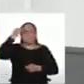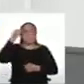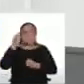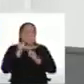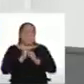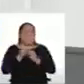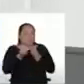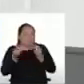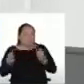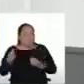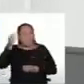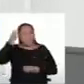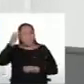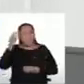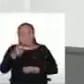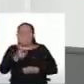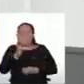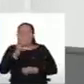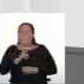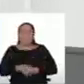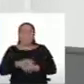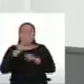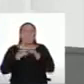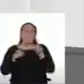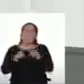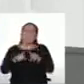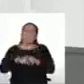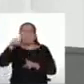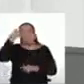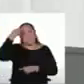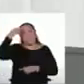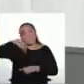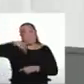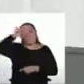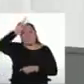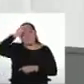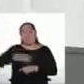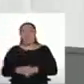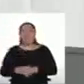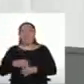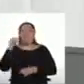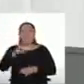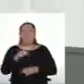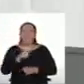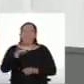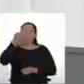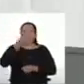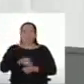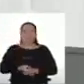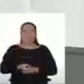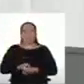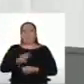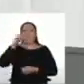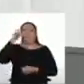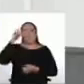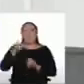mucho, piensen en el agua, pero sobre todo, piensen primero en el Perú. Eso es lo que hace un verdadero legislador